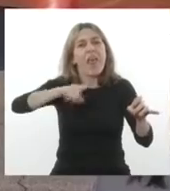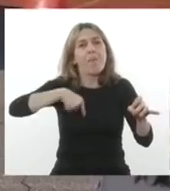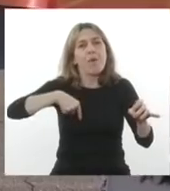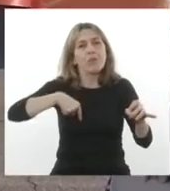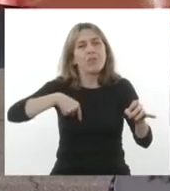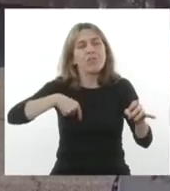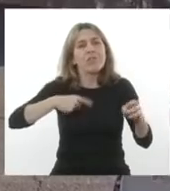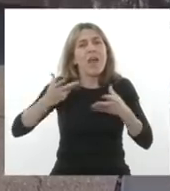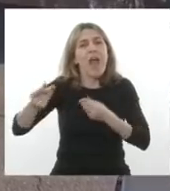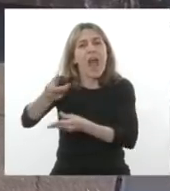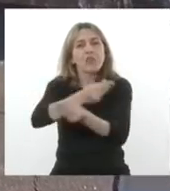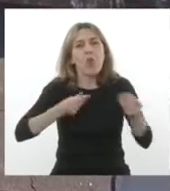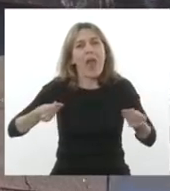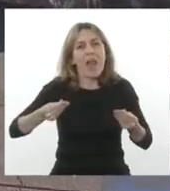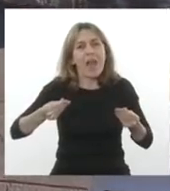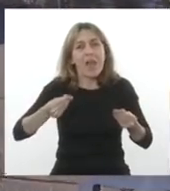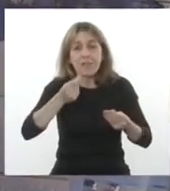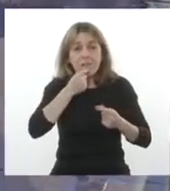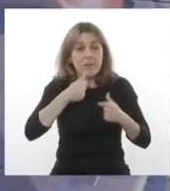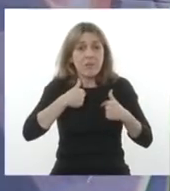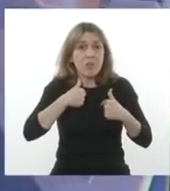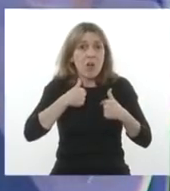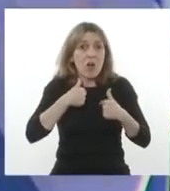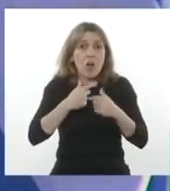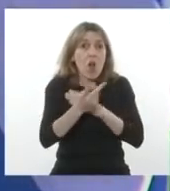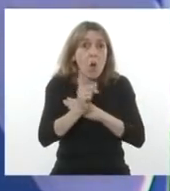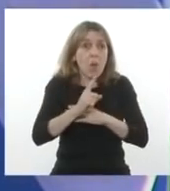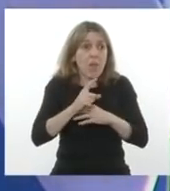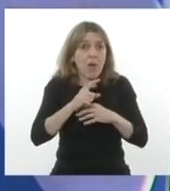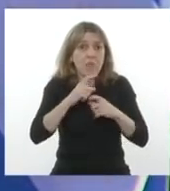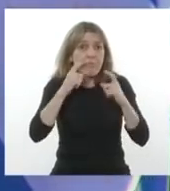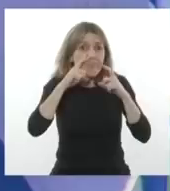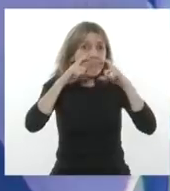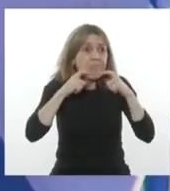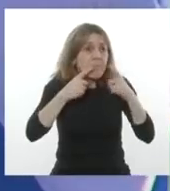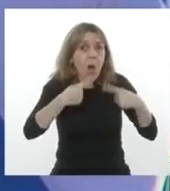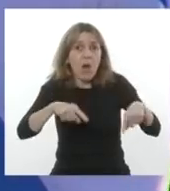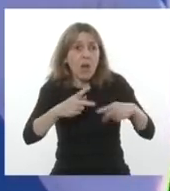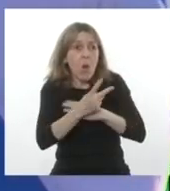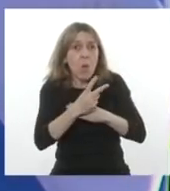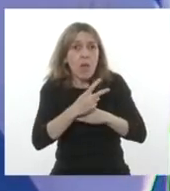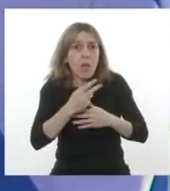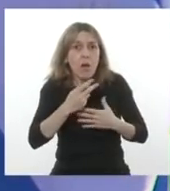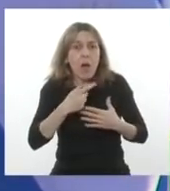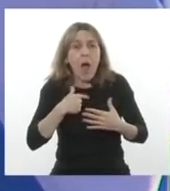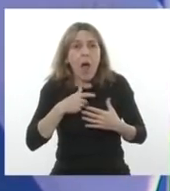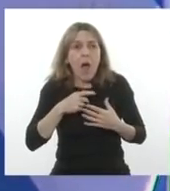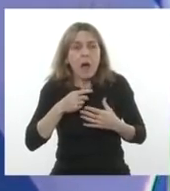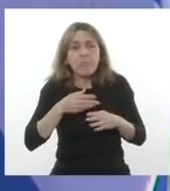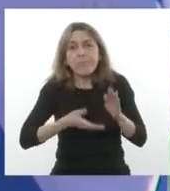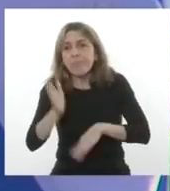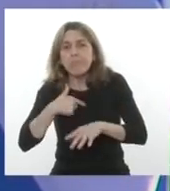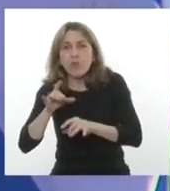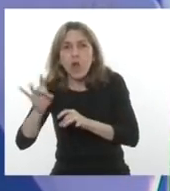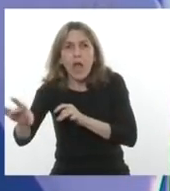solidaridad. Cuando uno de nosotros se descuida, puede contagiarse y tal vez sin saberlo, empezar a contagiar a otros. Y